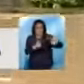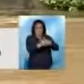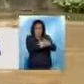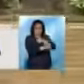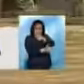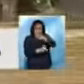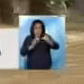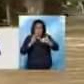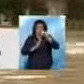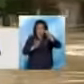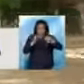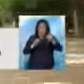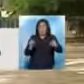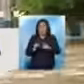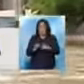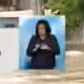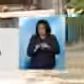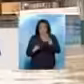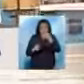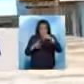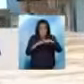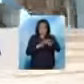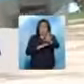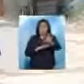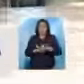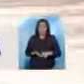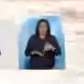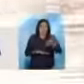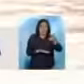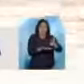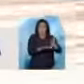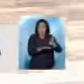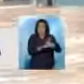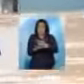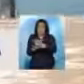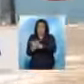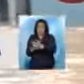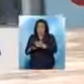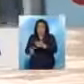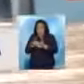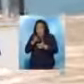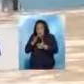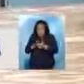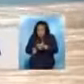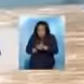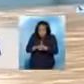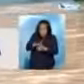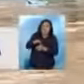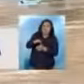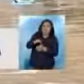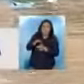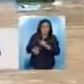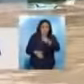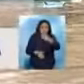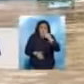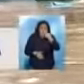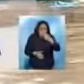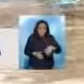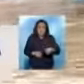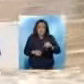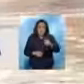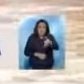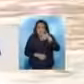Poder Judicial, también se ha inundado por completo. Hay cocheras cuyos autos están completamente tapados aquí. La cabina telefónica, miren cómo